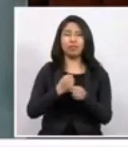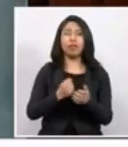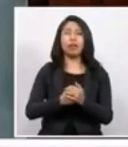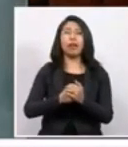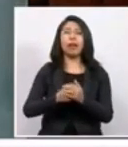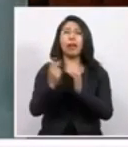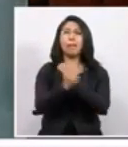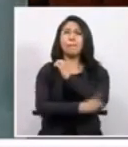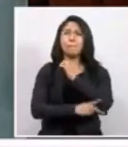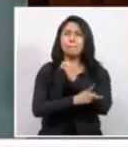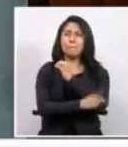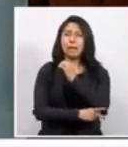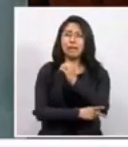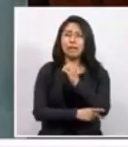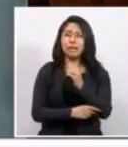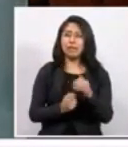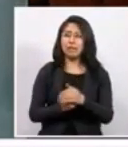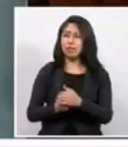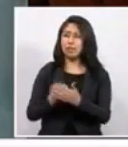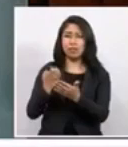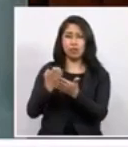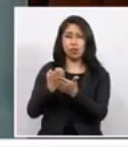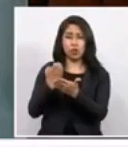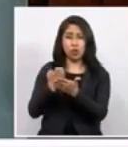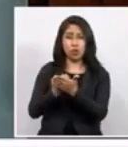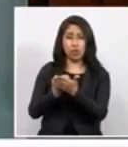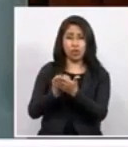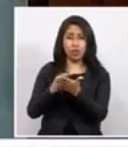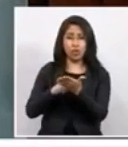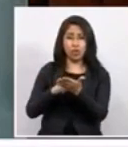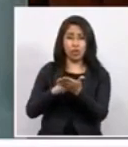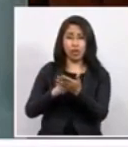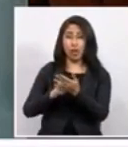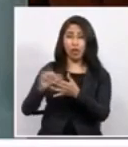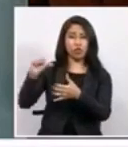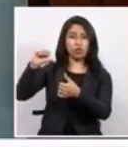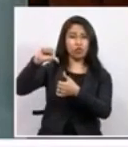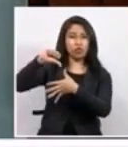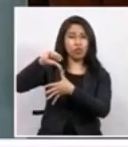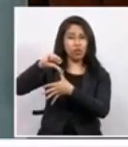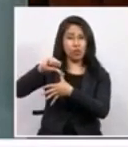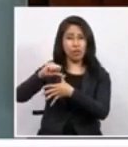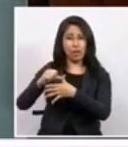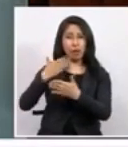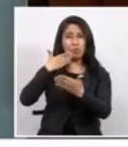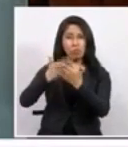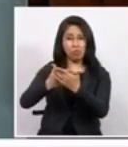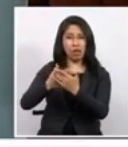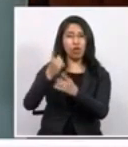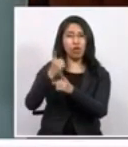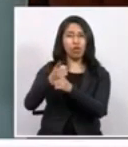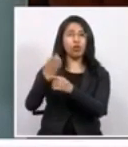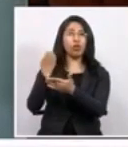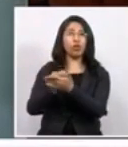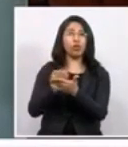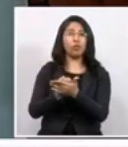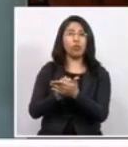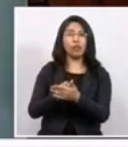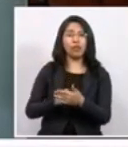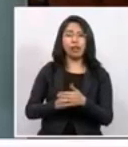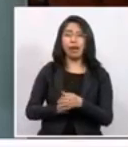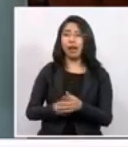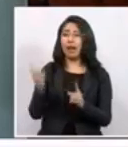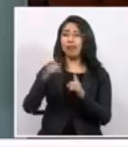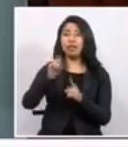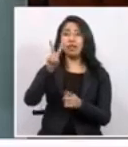pasó de liderar el crecimiento económico de Sudamérica durante 6 años, en el periodo entre 2006 y noviembre de